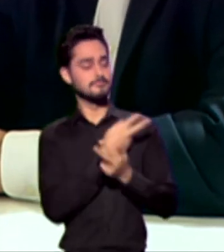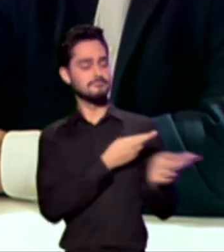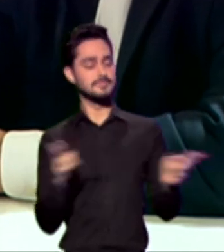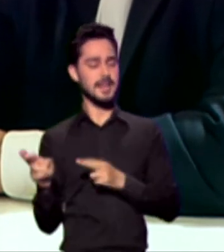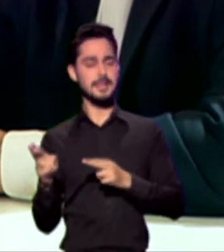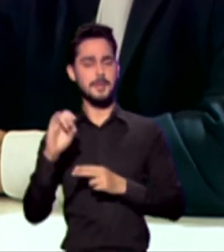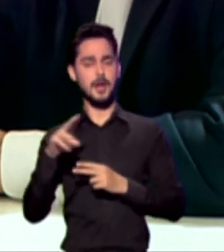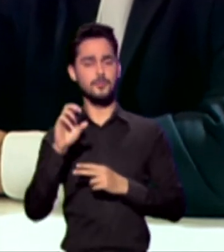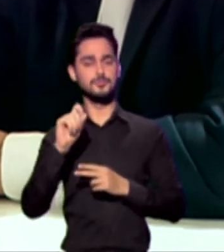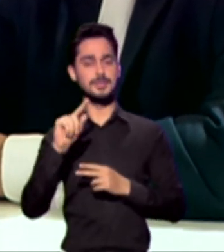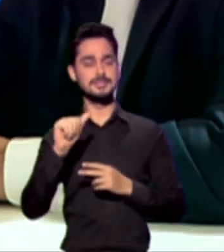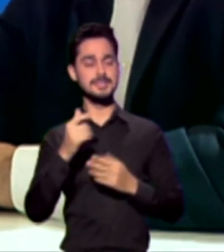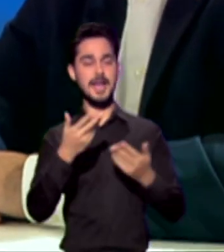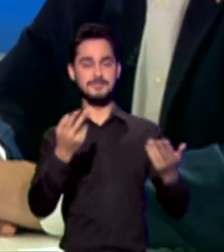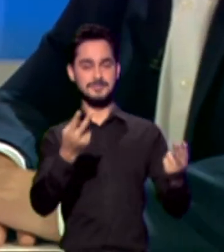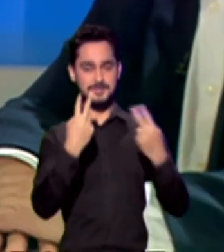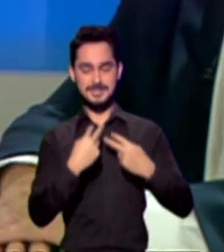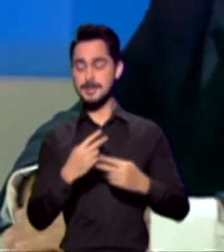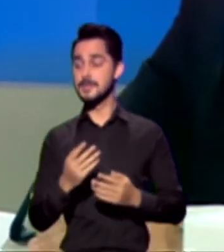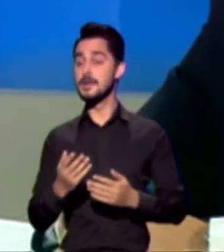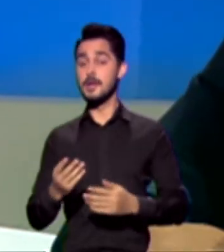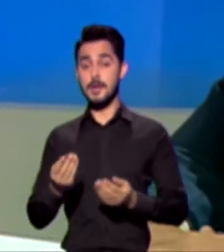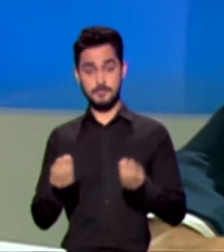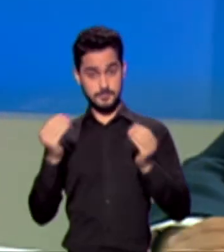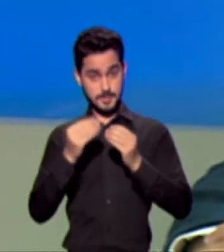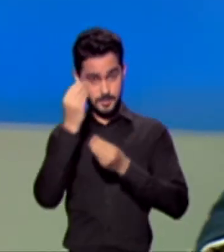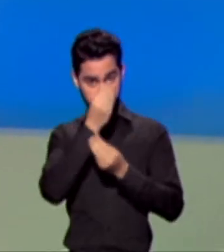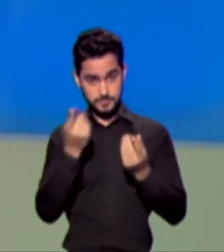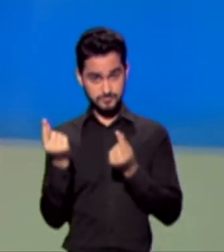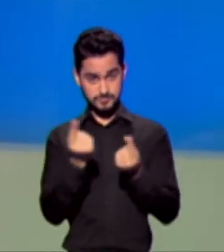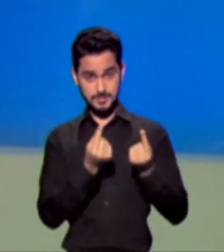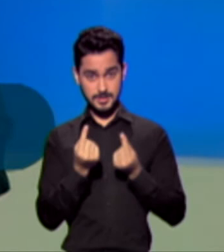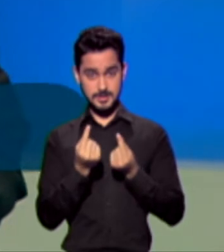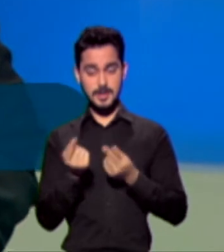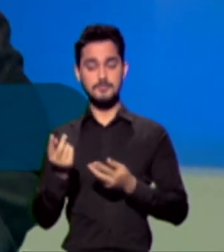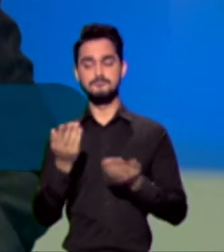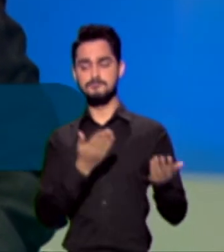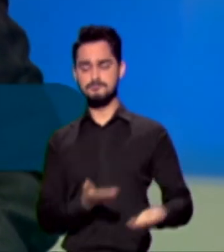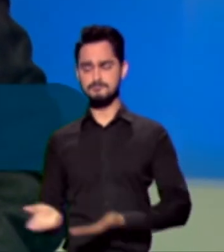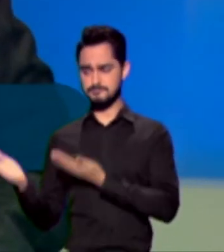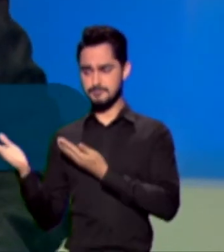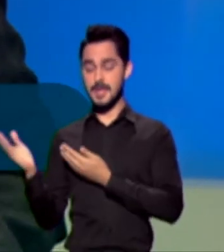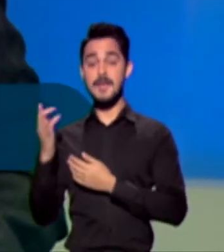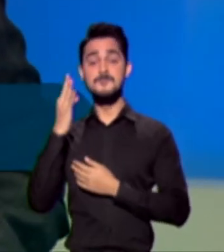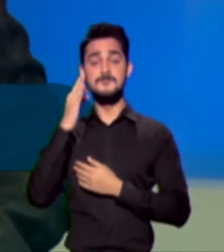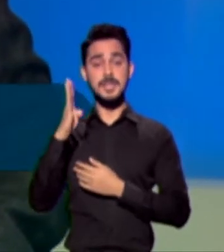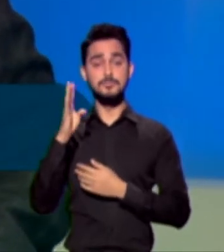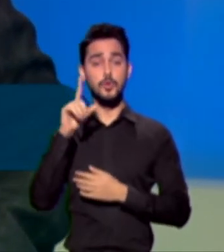invitación está hecha, así que asistir. Para ver estas y otras noticias, visite nuestra página www.ipr.com.